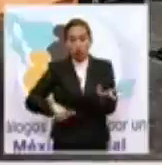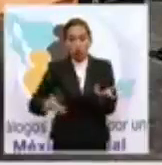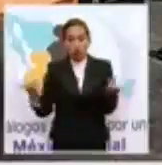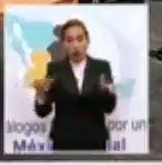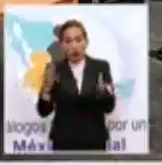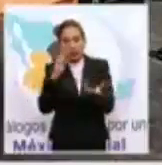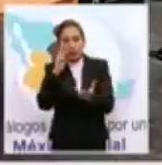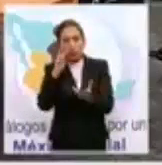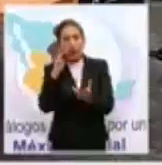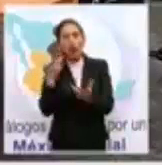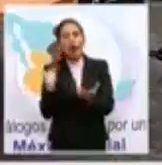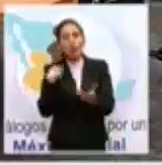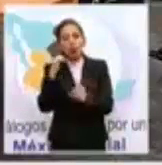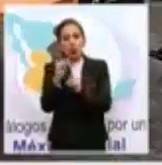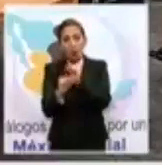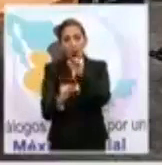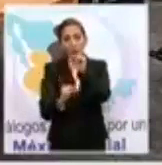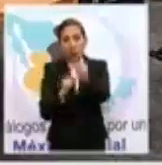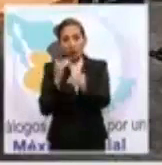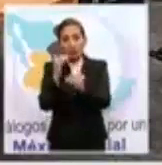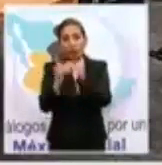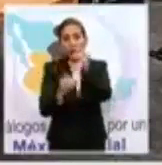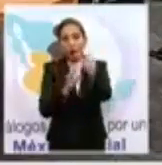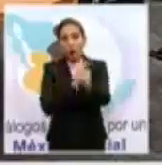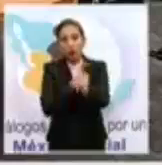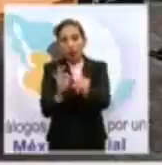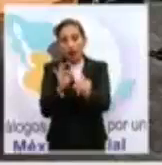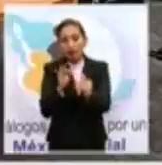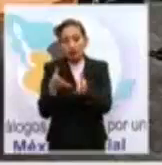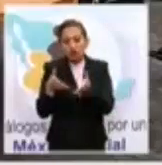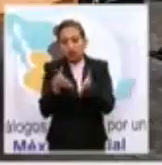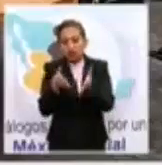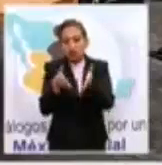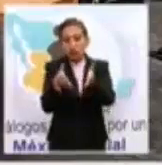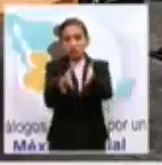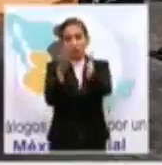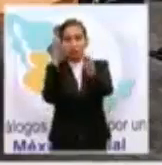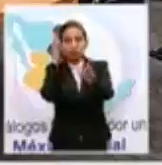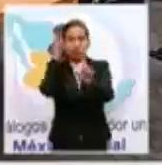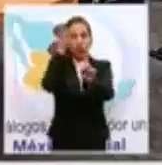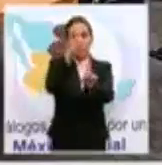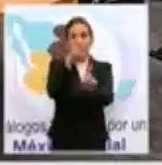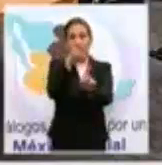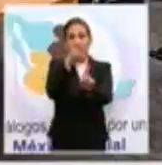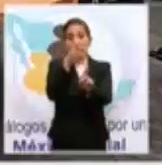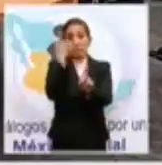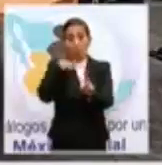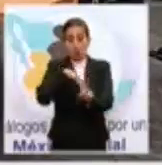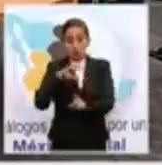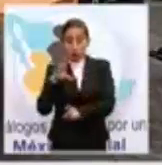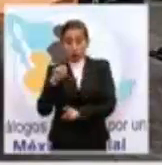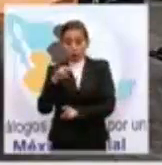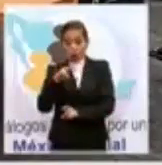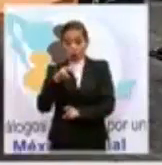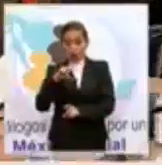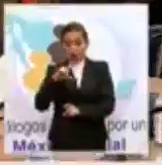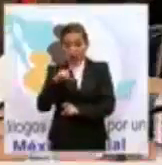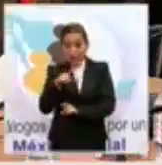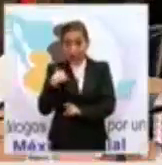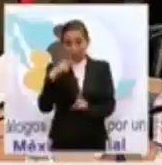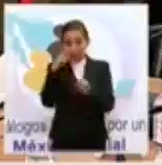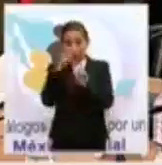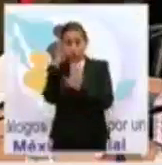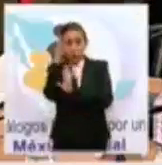de manera progresiva pueda irnos llevando a alcanzar las metas. Para nosotros en el Coneval, esta visión de